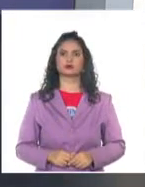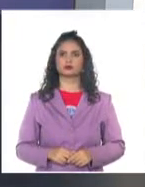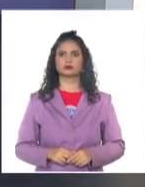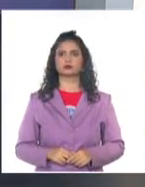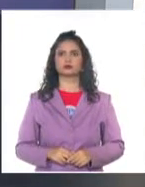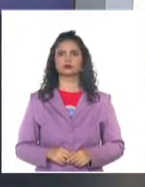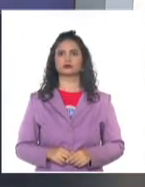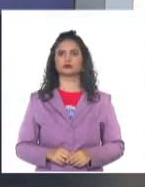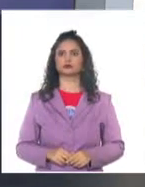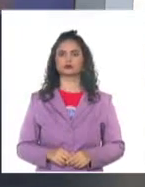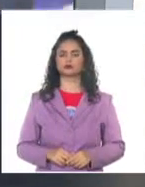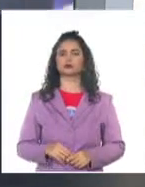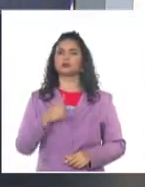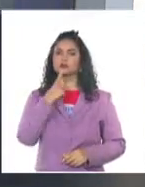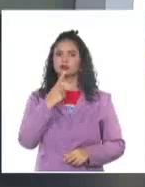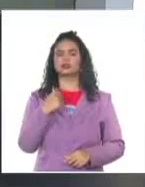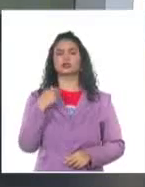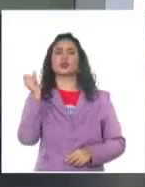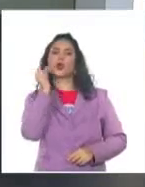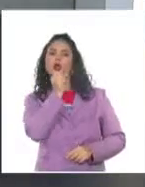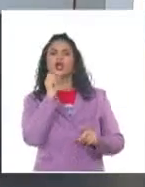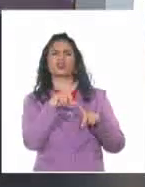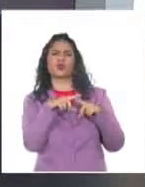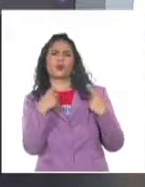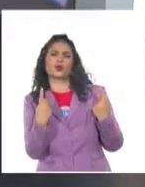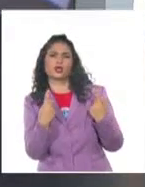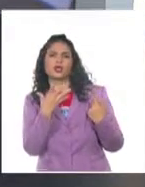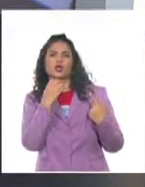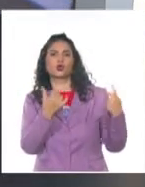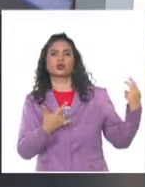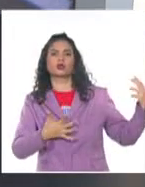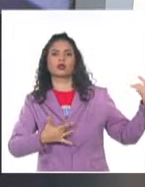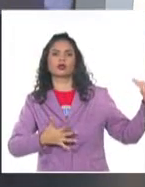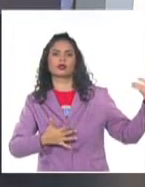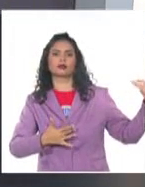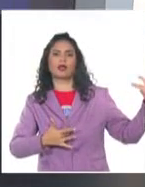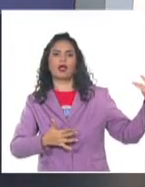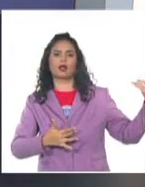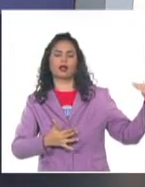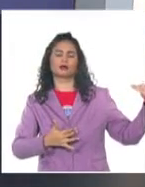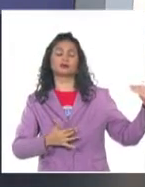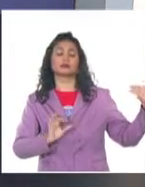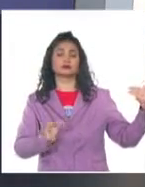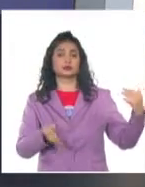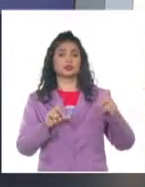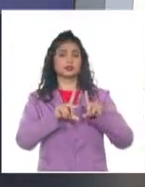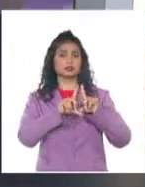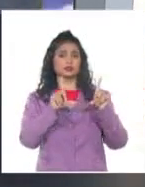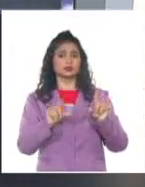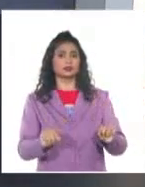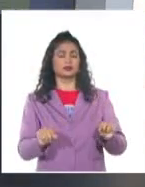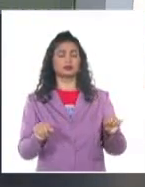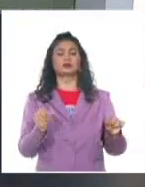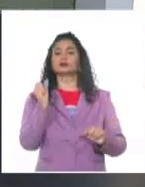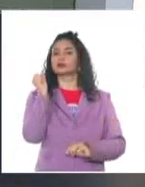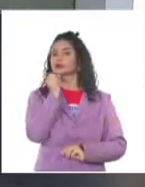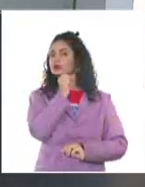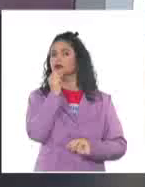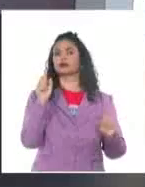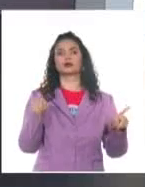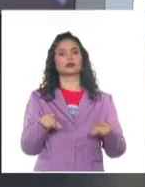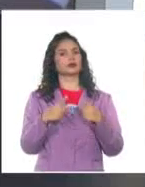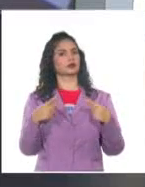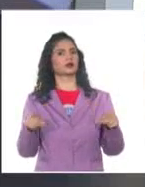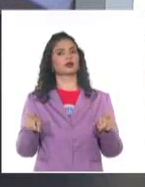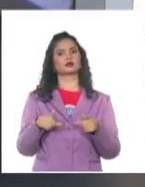buena voz. Canto porque la guitarra tiene sentido y razón. Esa es una estrofa de su canción Manifiesta, una de esas